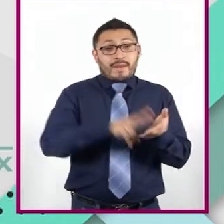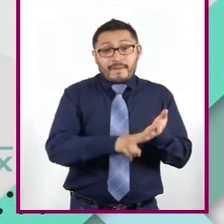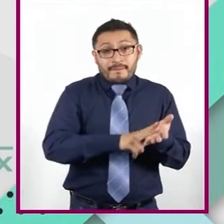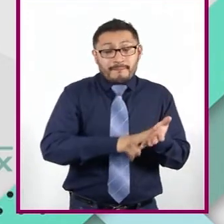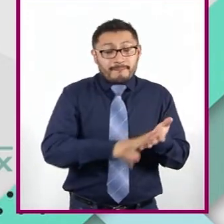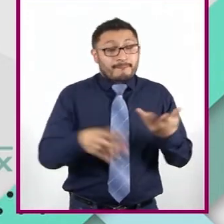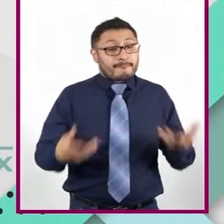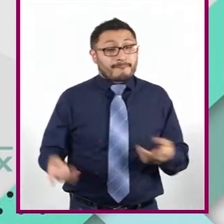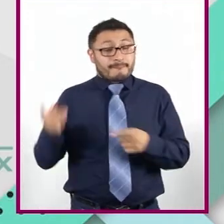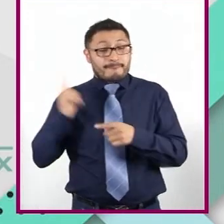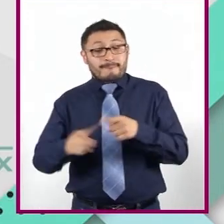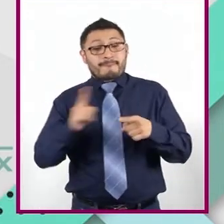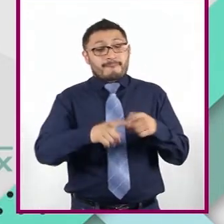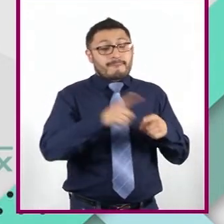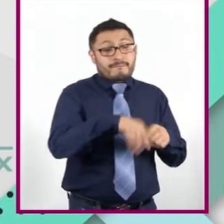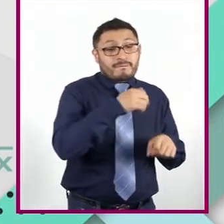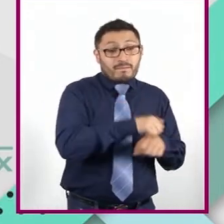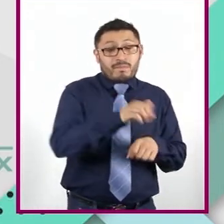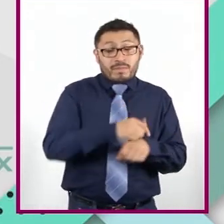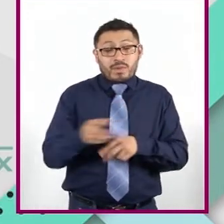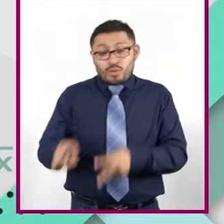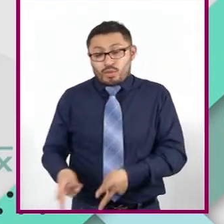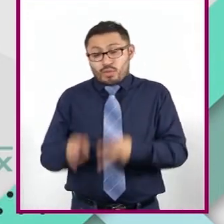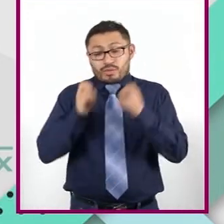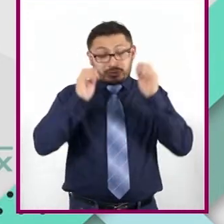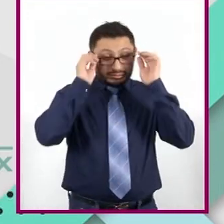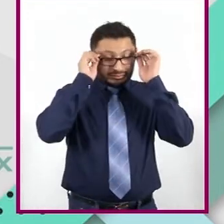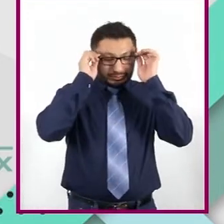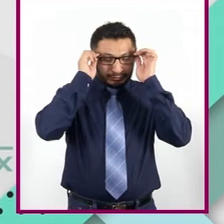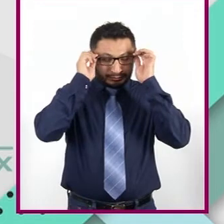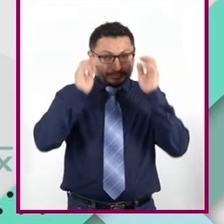verde con diferente número de sustracciones,